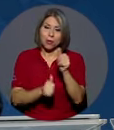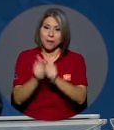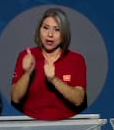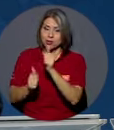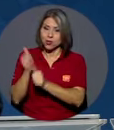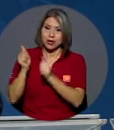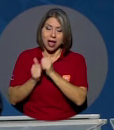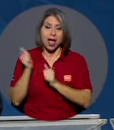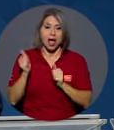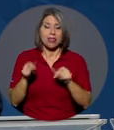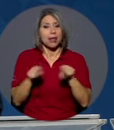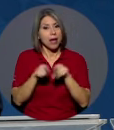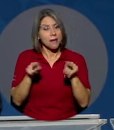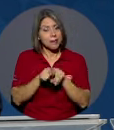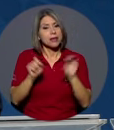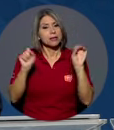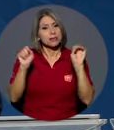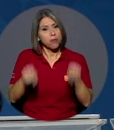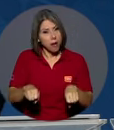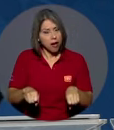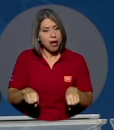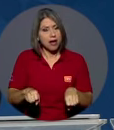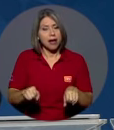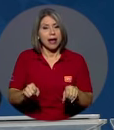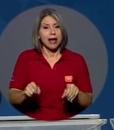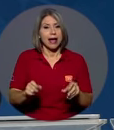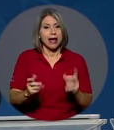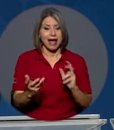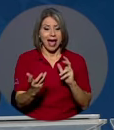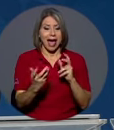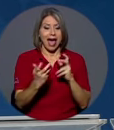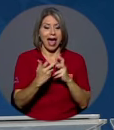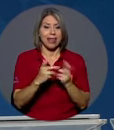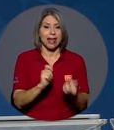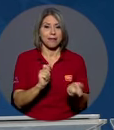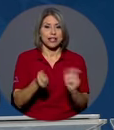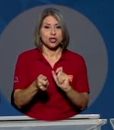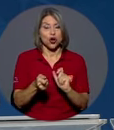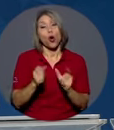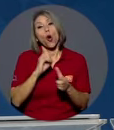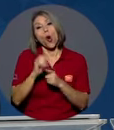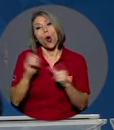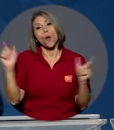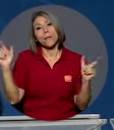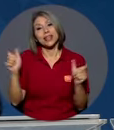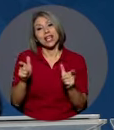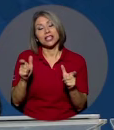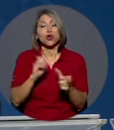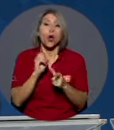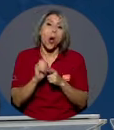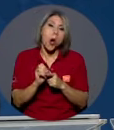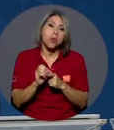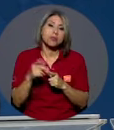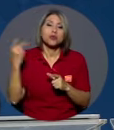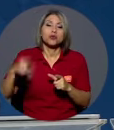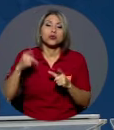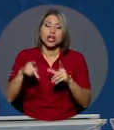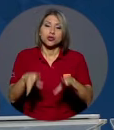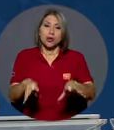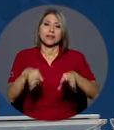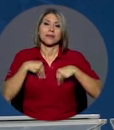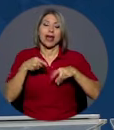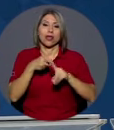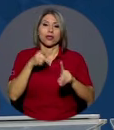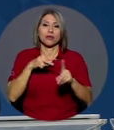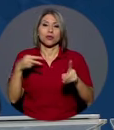la mayoría de los casos también es posible la adaptación y la mitigación, o incluso un riesgo aceptado desde el punto